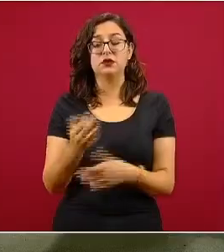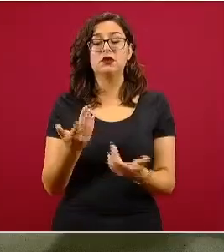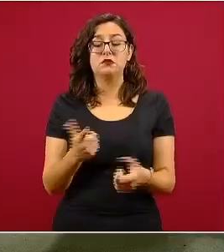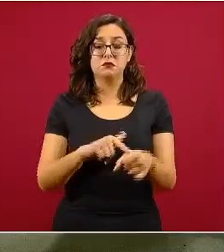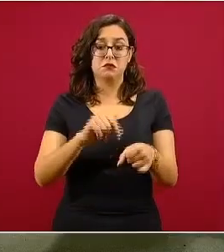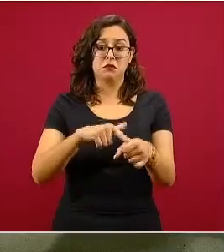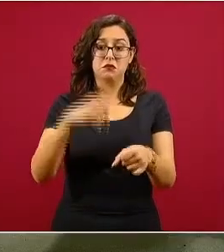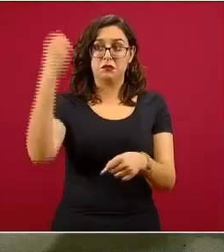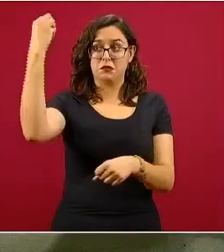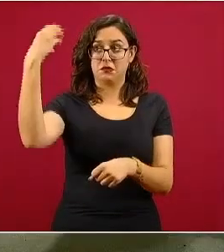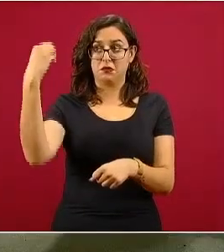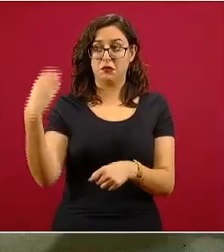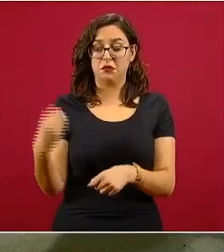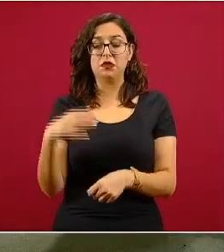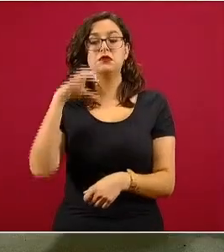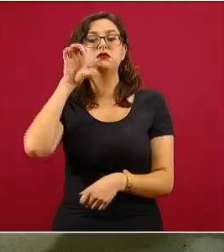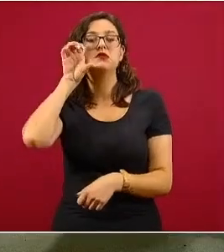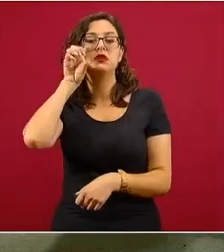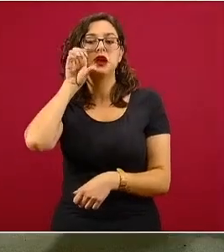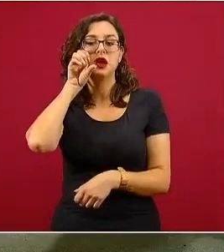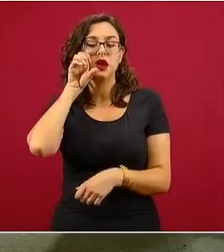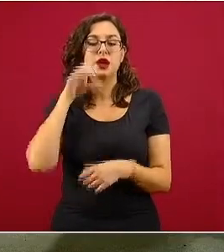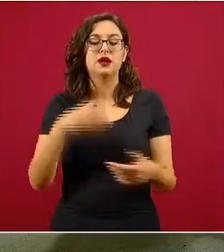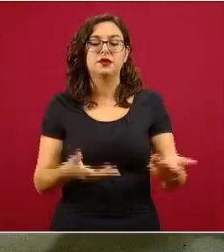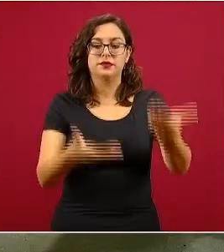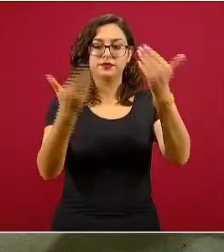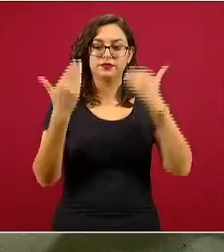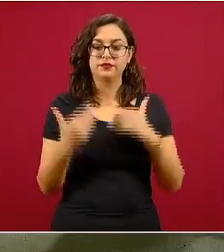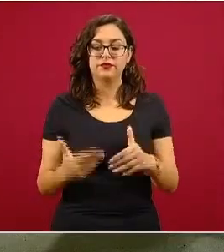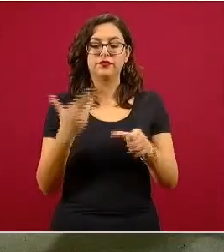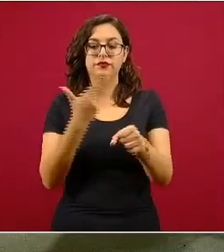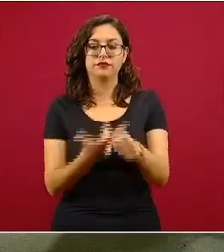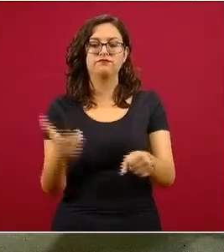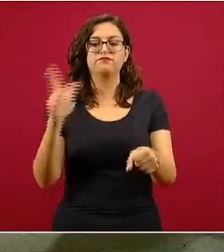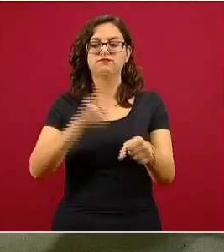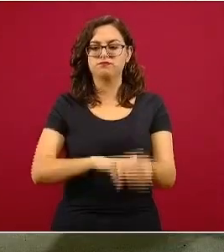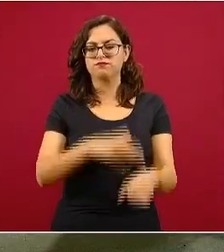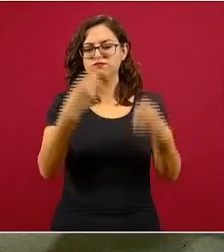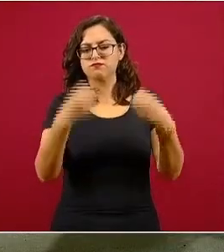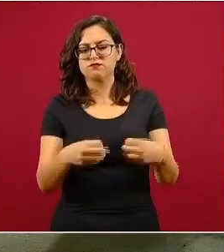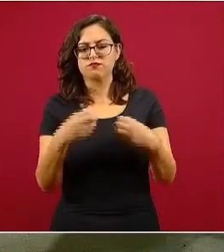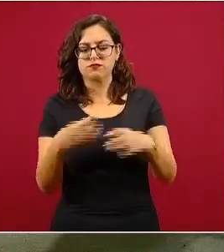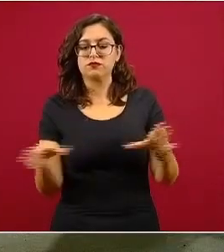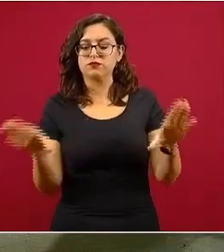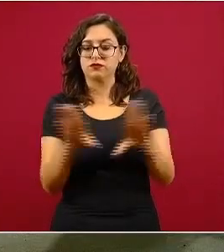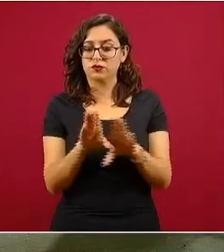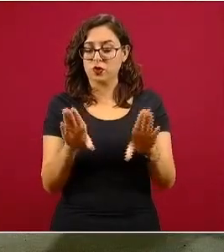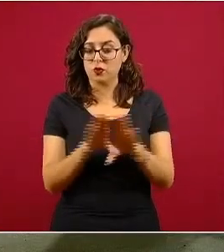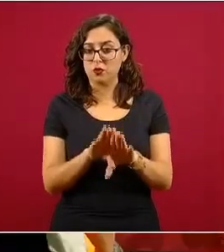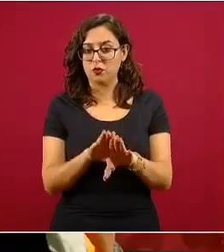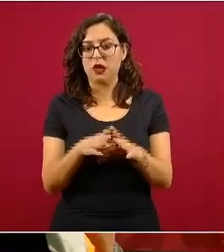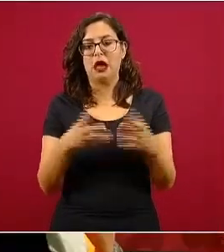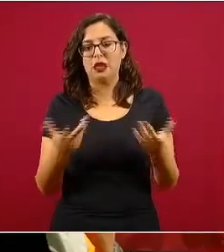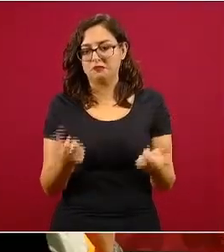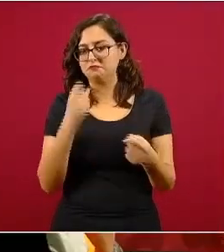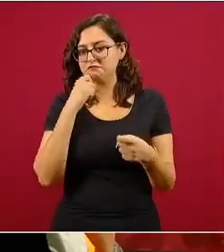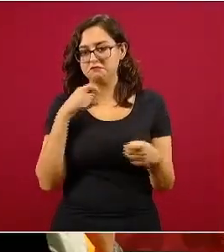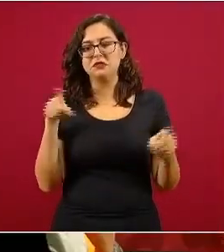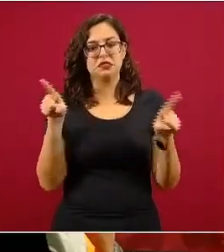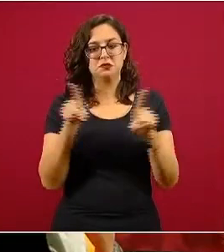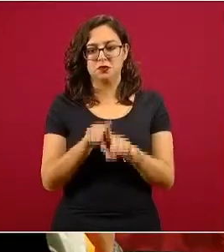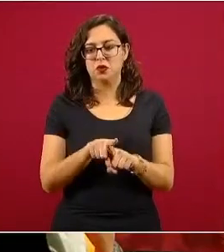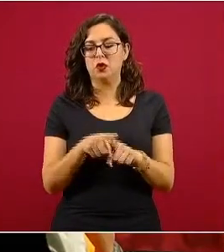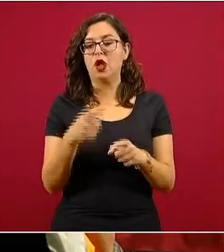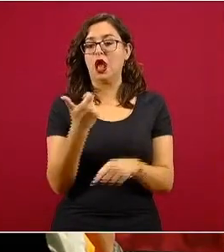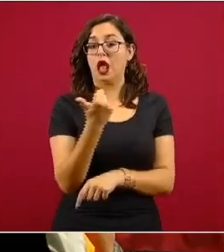ver aquí la tendencia de la hospitalización, aquí está también de manera congruente con lo que vemos en la curva. Para la primera